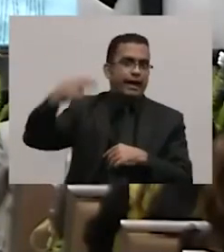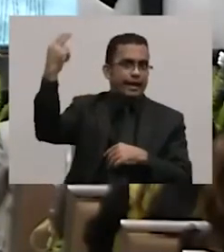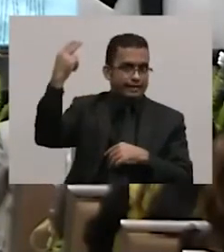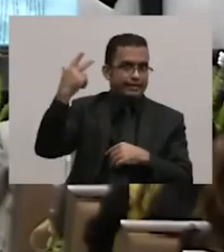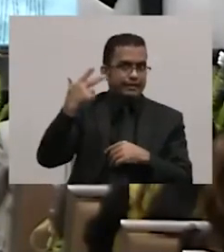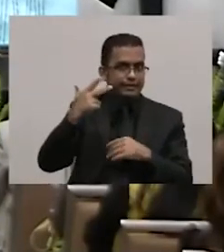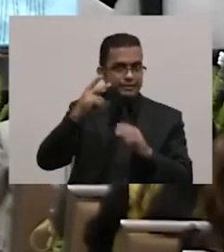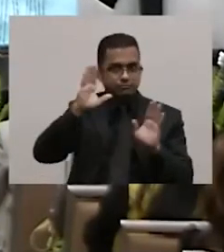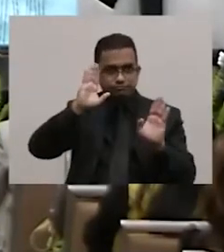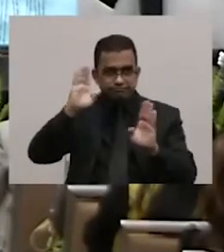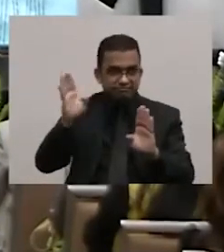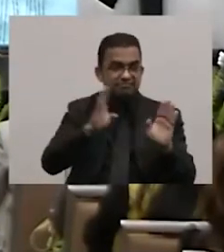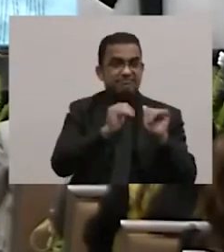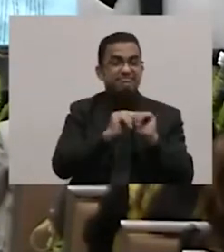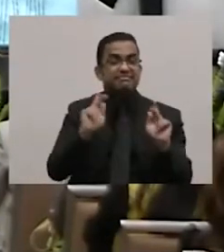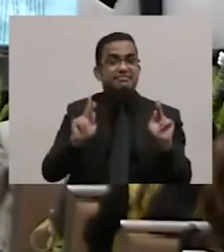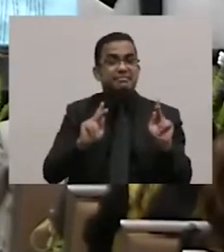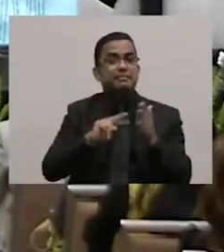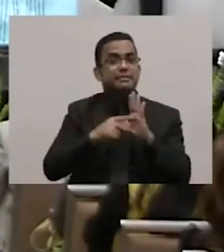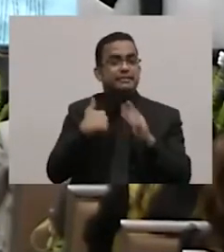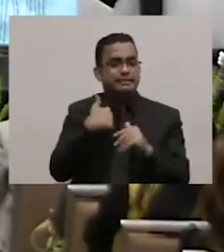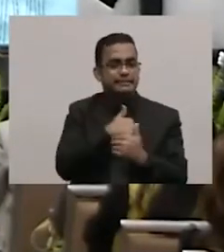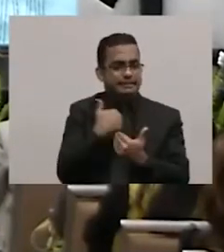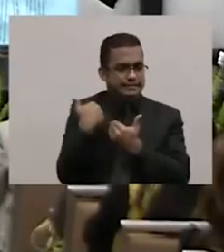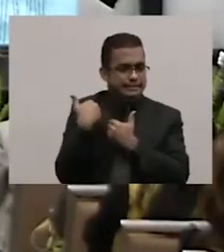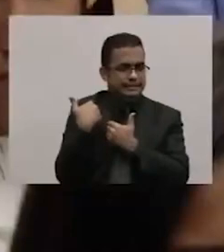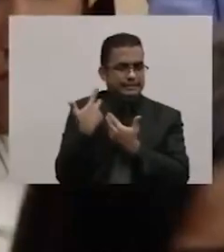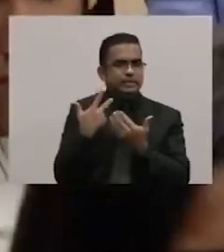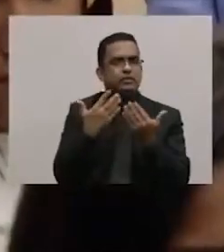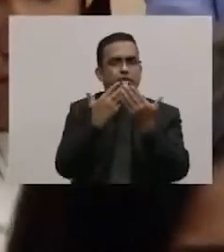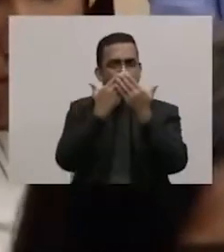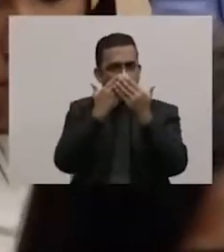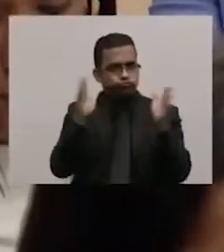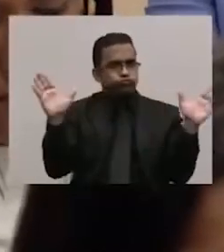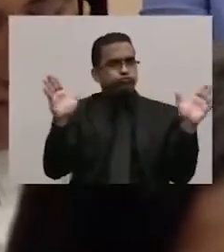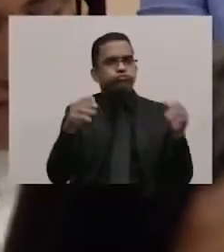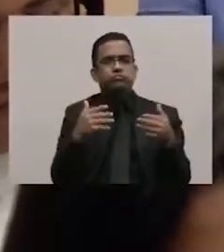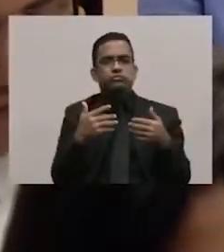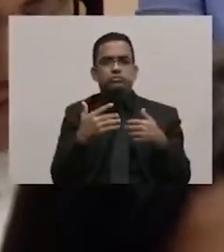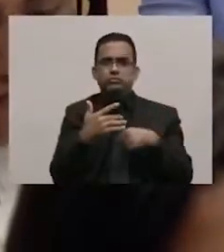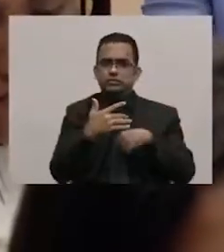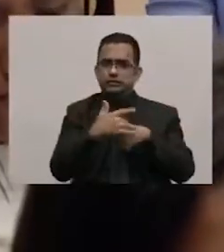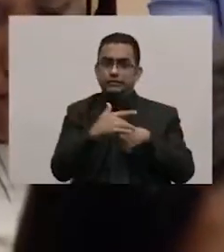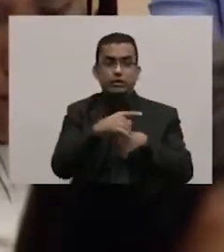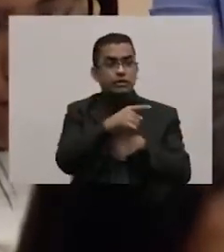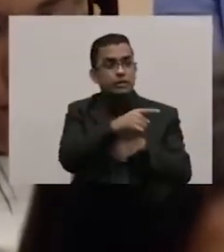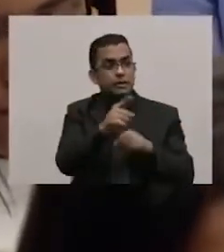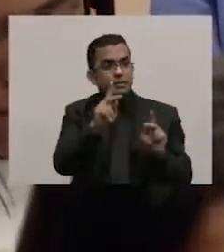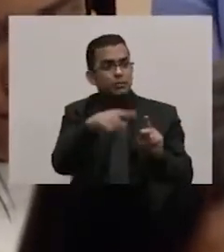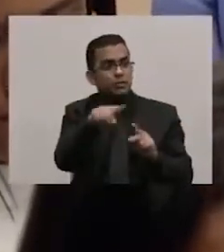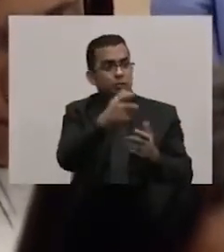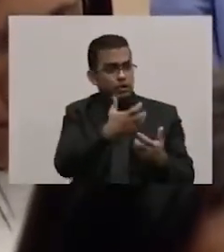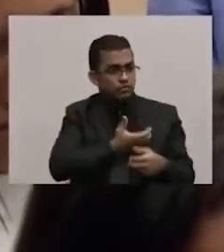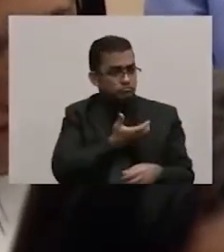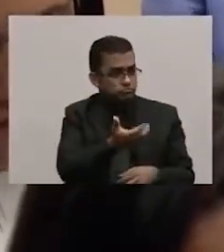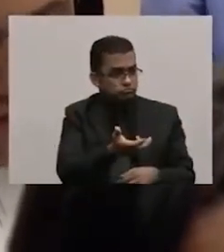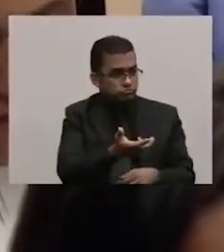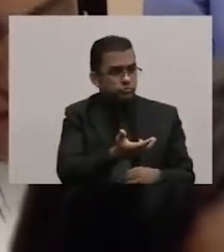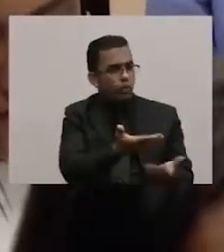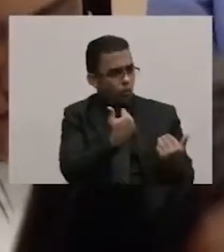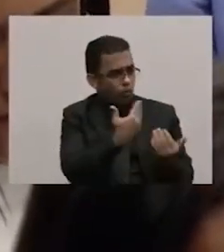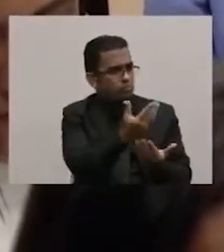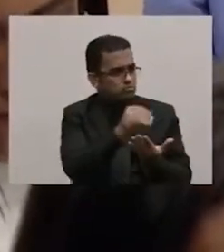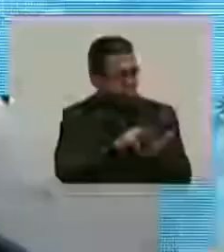social, nosotros estamos en la obligación también de dar espacio a las personas que tienen cosas que decir. No es